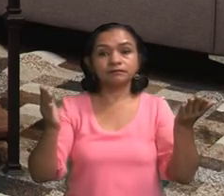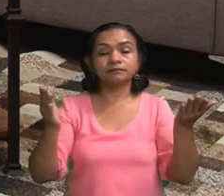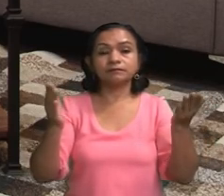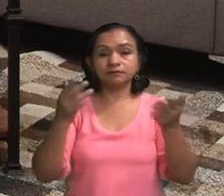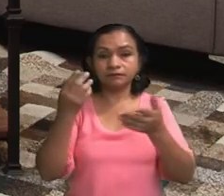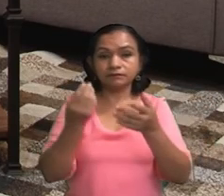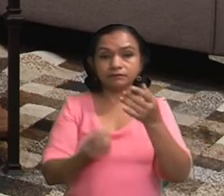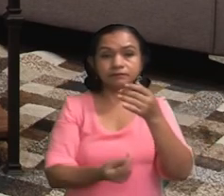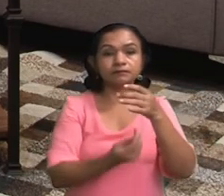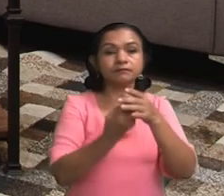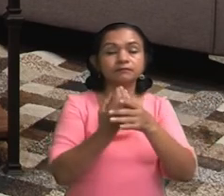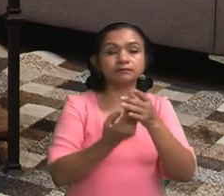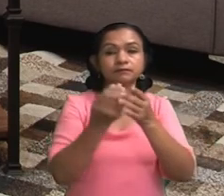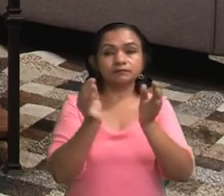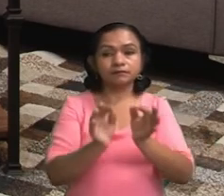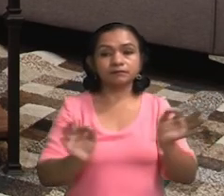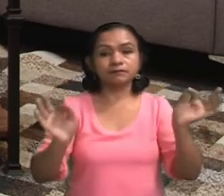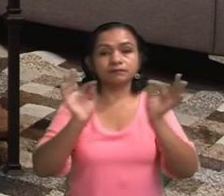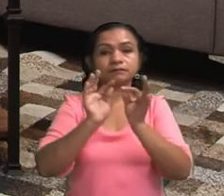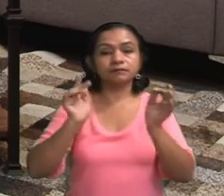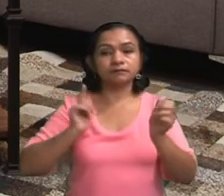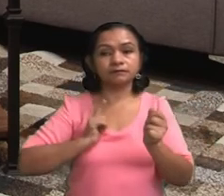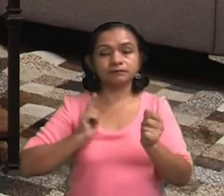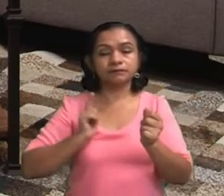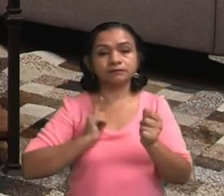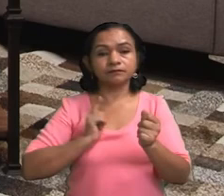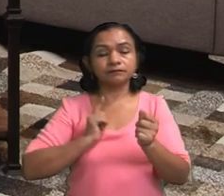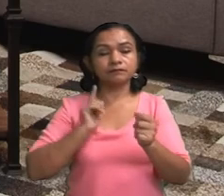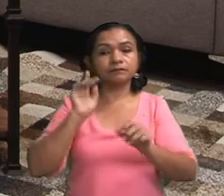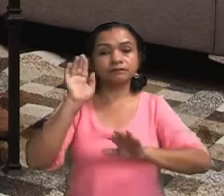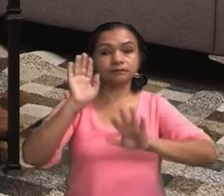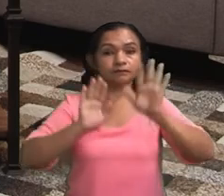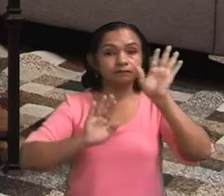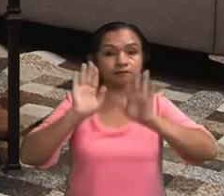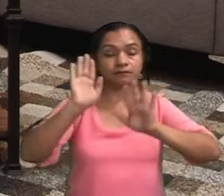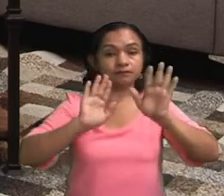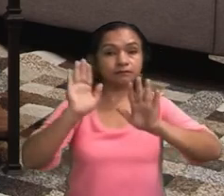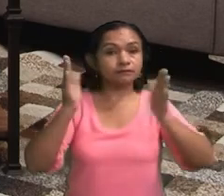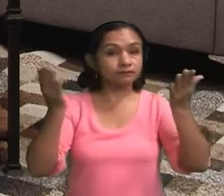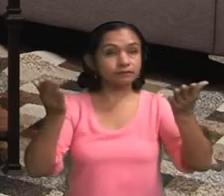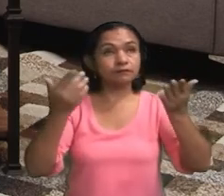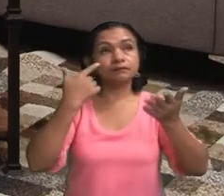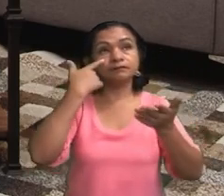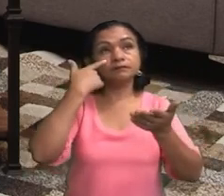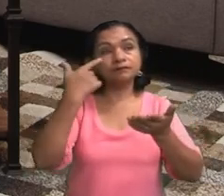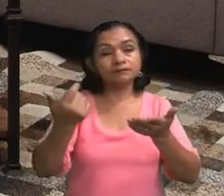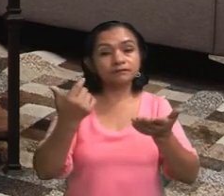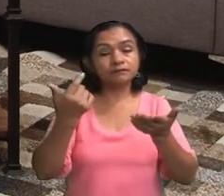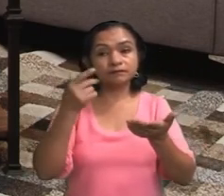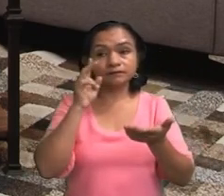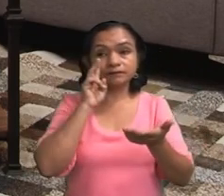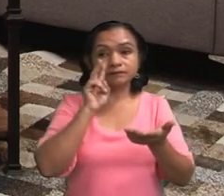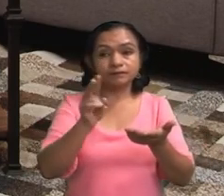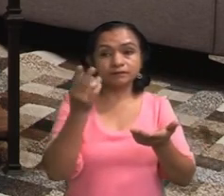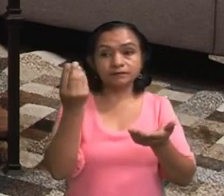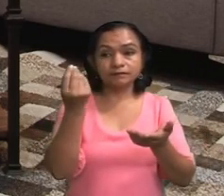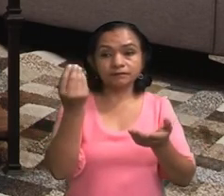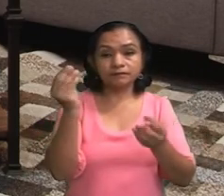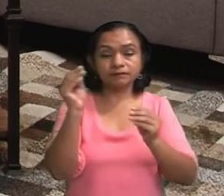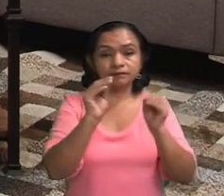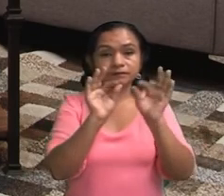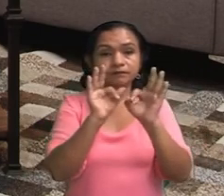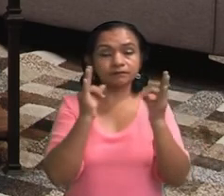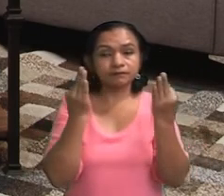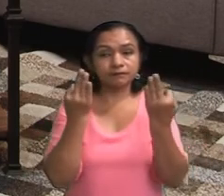producto fundamental que nosotros tenemos y la participación, pues sin duda lo reconocemos. Vos ves la economía familiar,